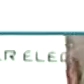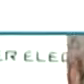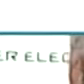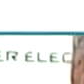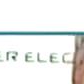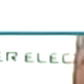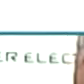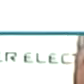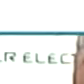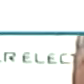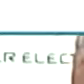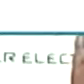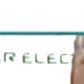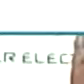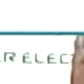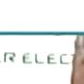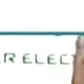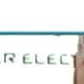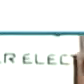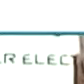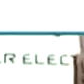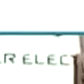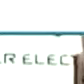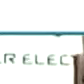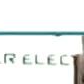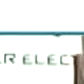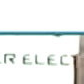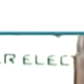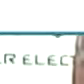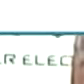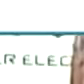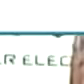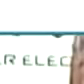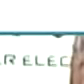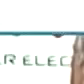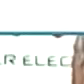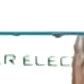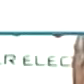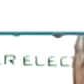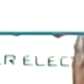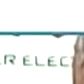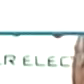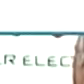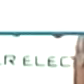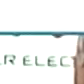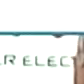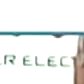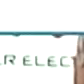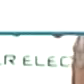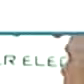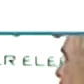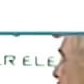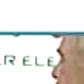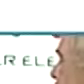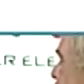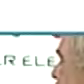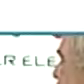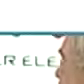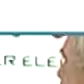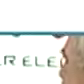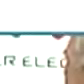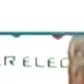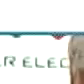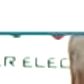de los centros electorales, especialmente de las mesas electorales, el